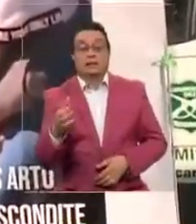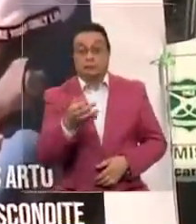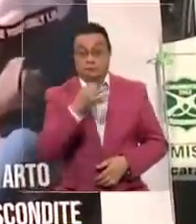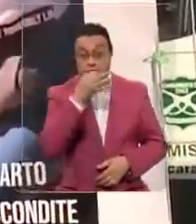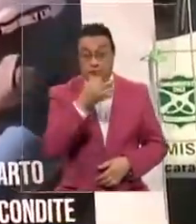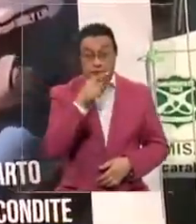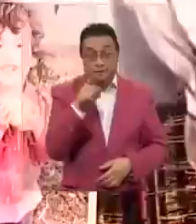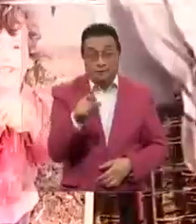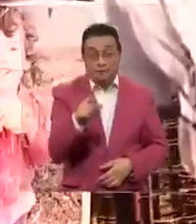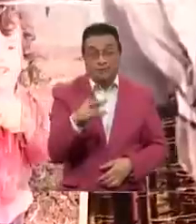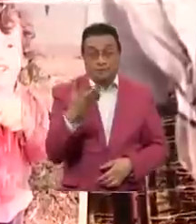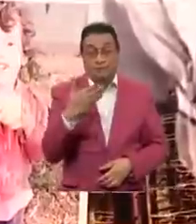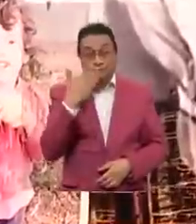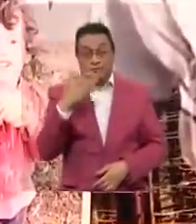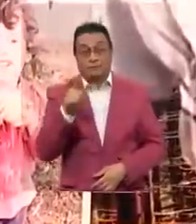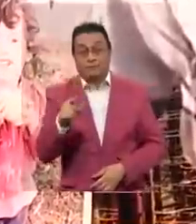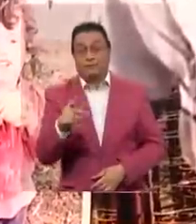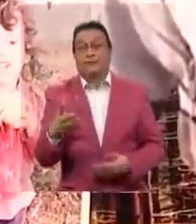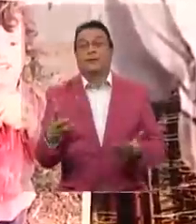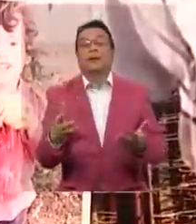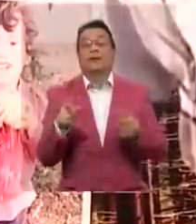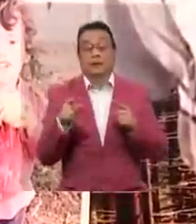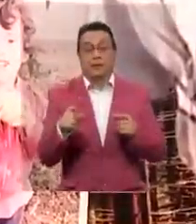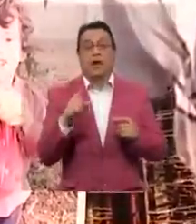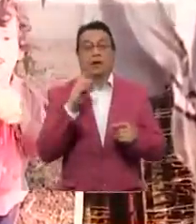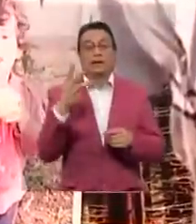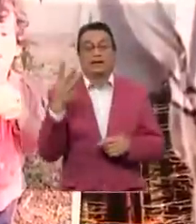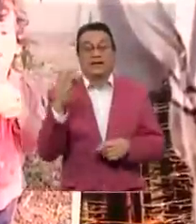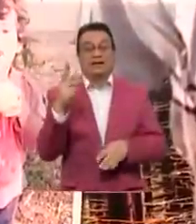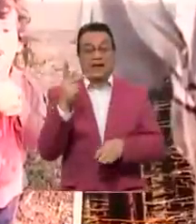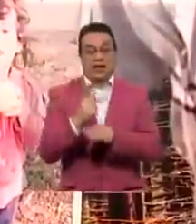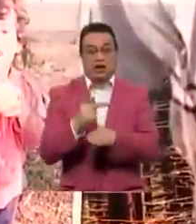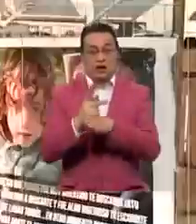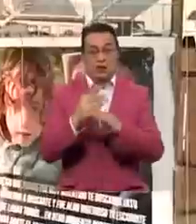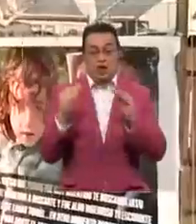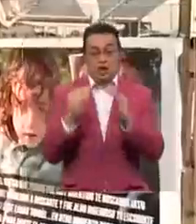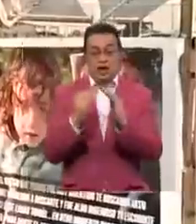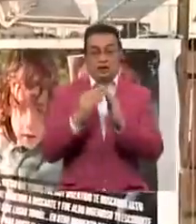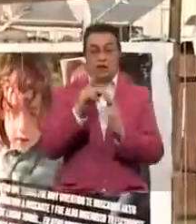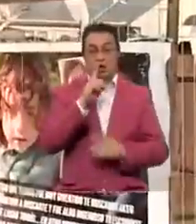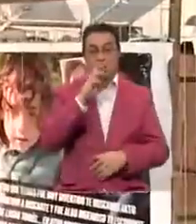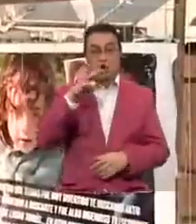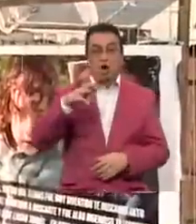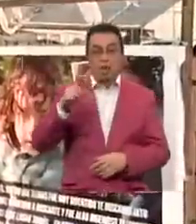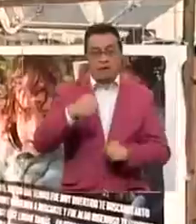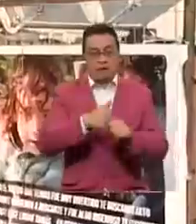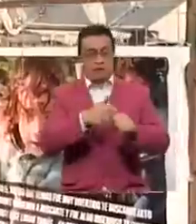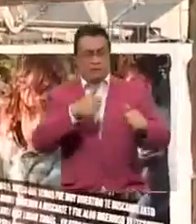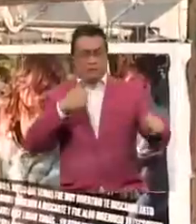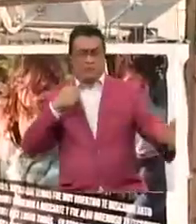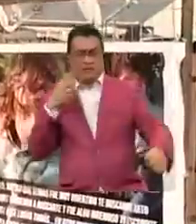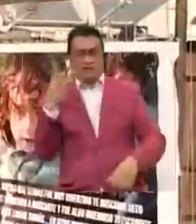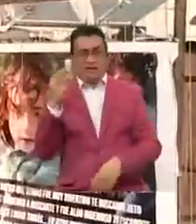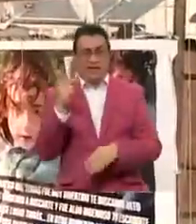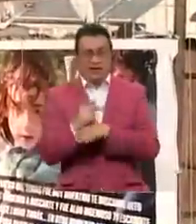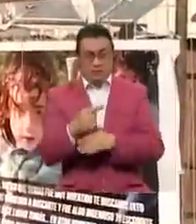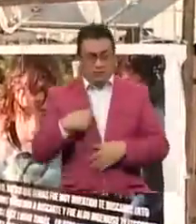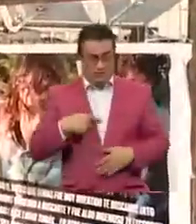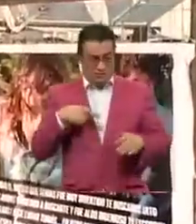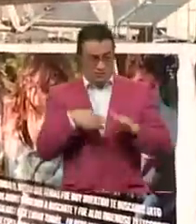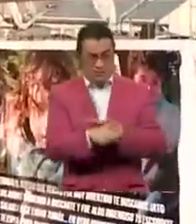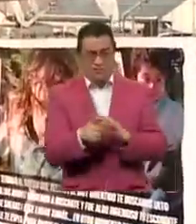testimonio, en su relato, lo que él dice es que estaba a 30 kilómetros de la casa de Tomás, de que en ningún momento él